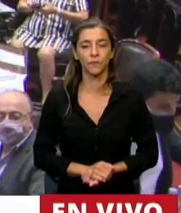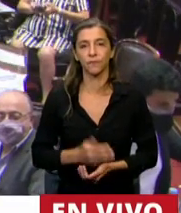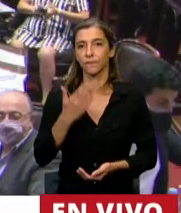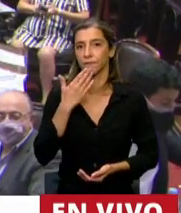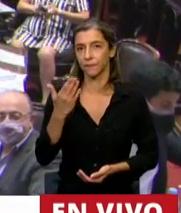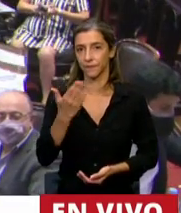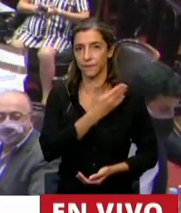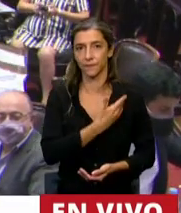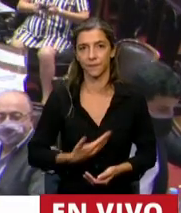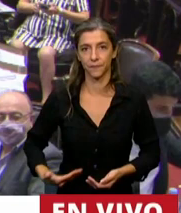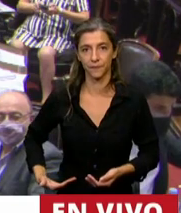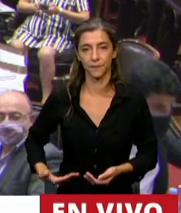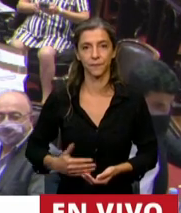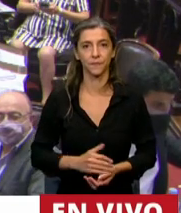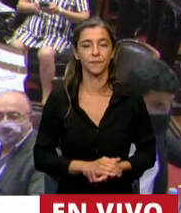Gracias, presidenta.